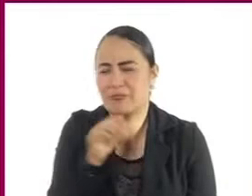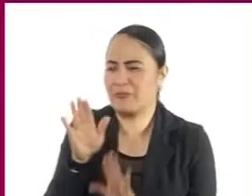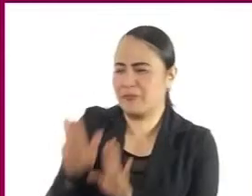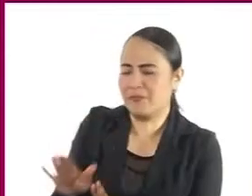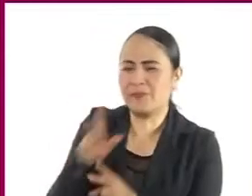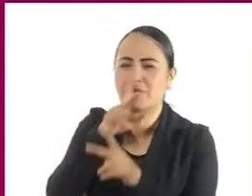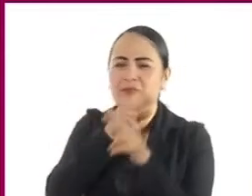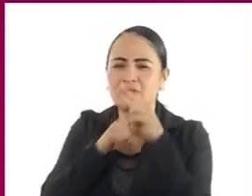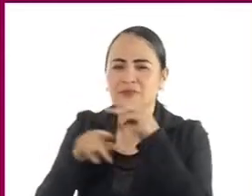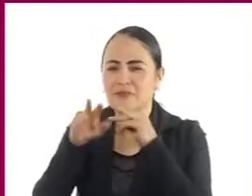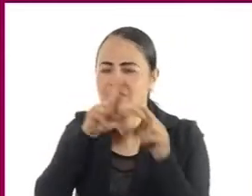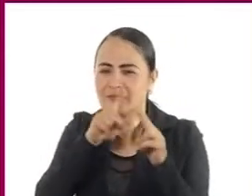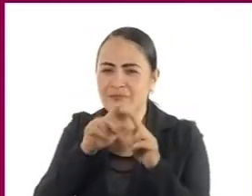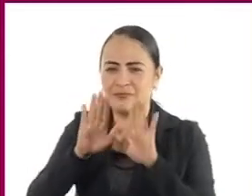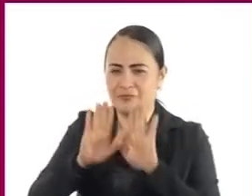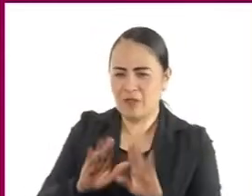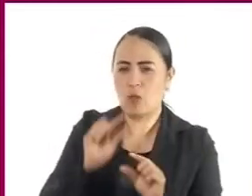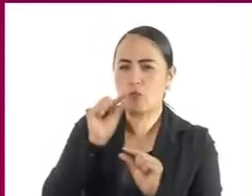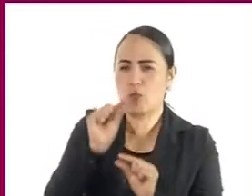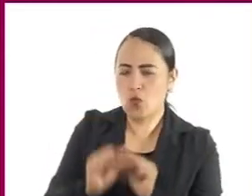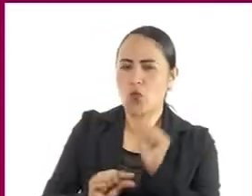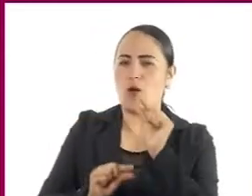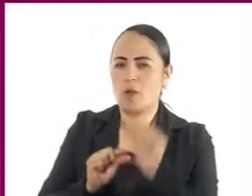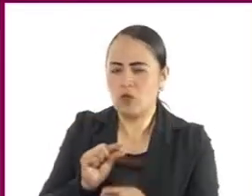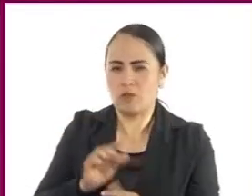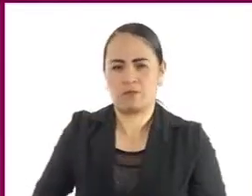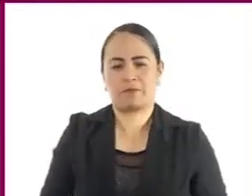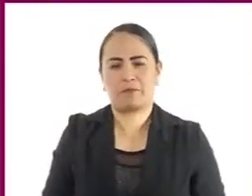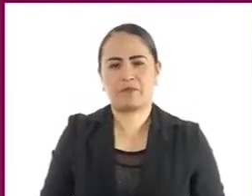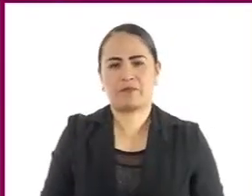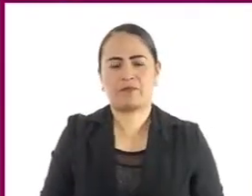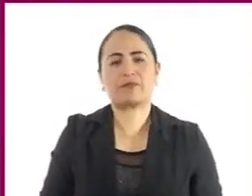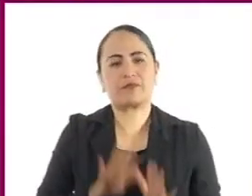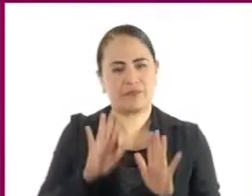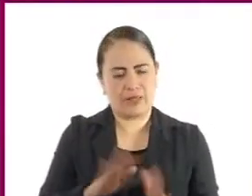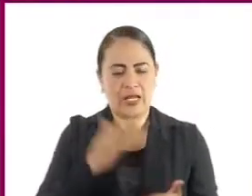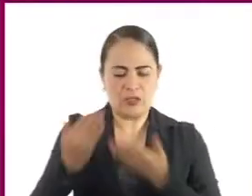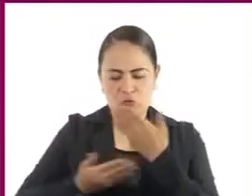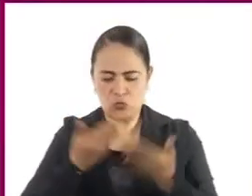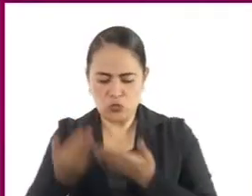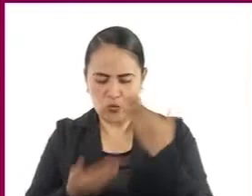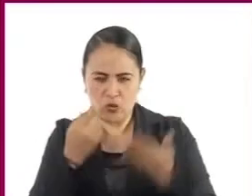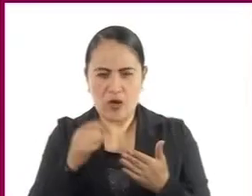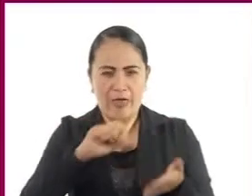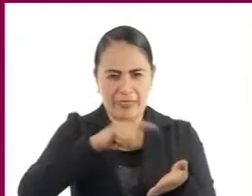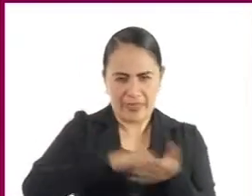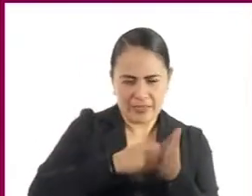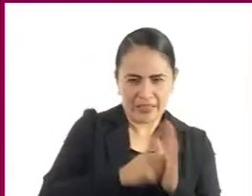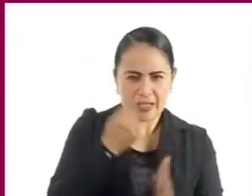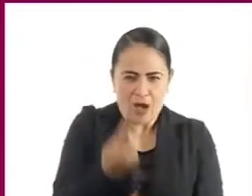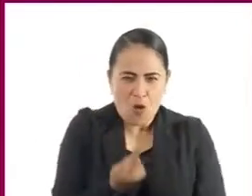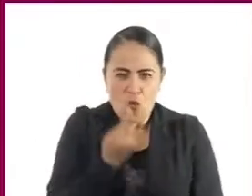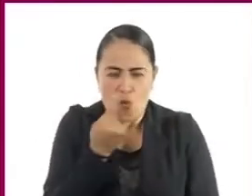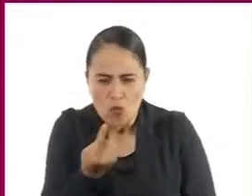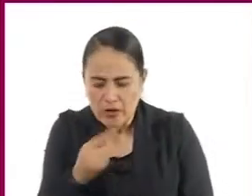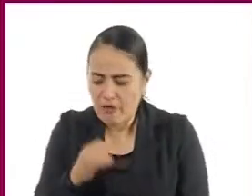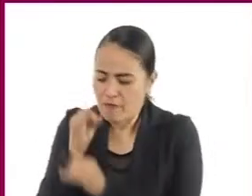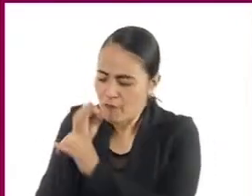a paso. ¿Qué te parece si seleccionamos una técnica de estudio para recabar la información que encontremos?